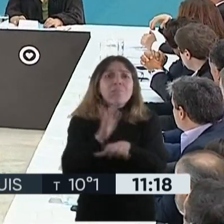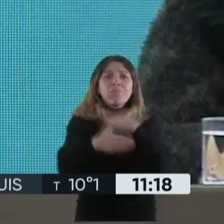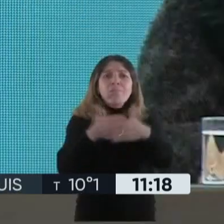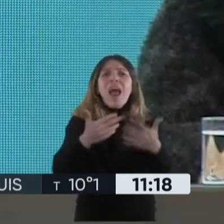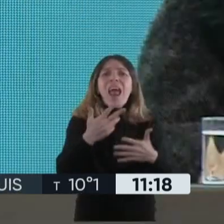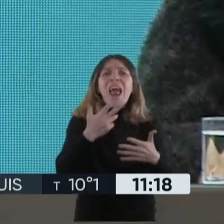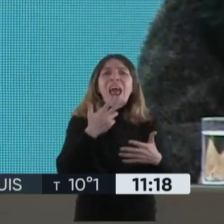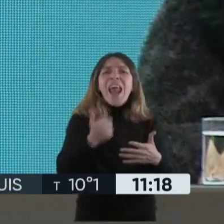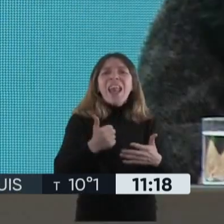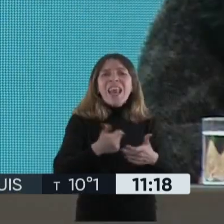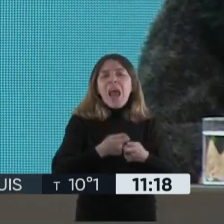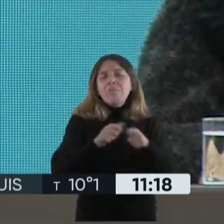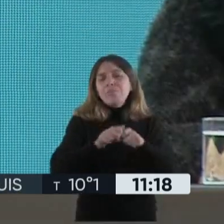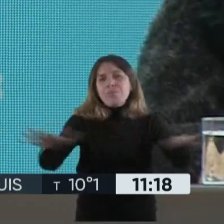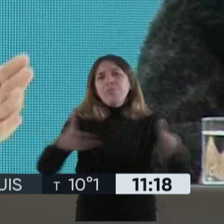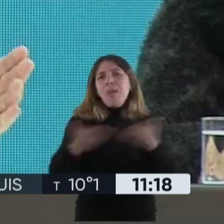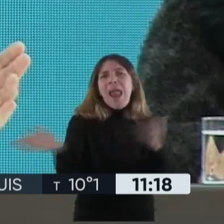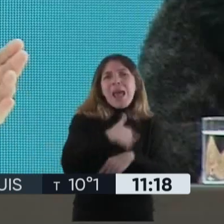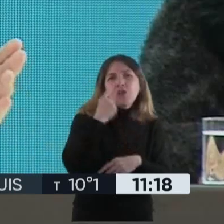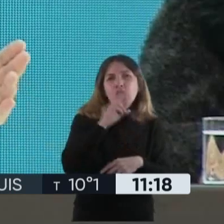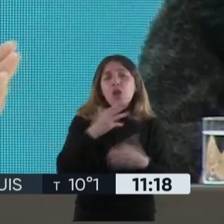energía para todos y todas.